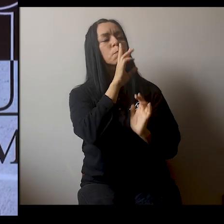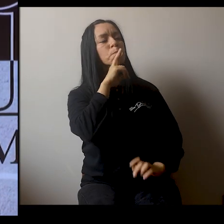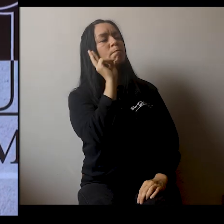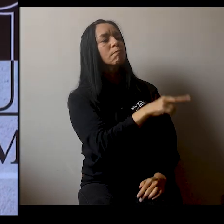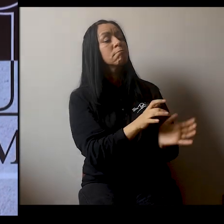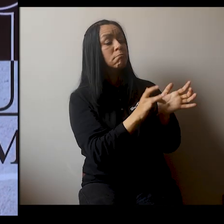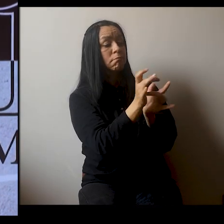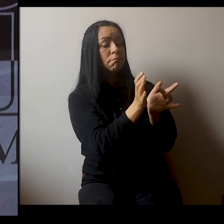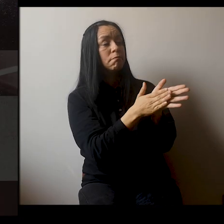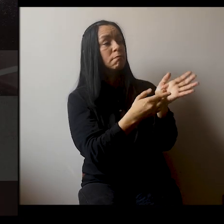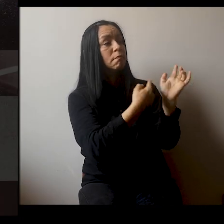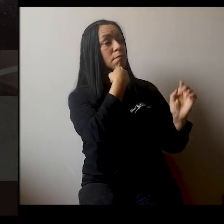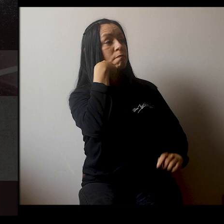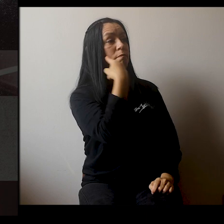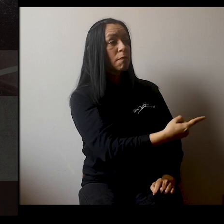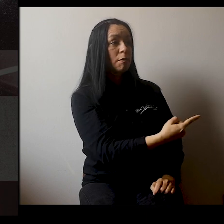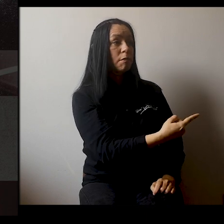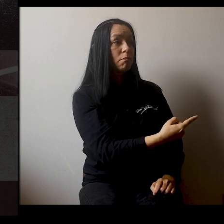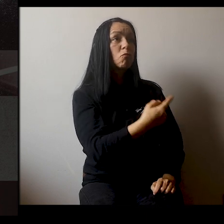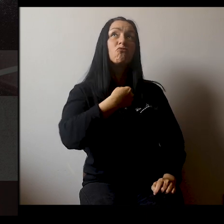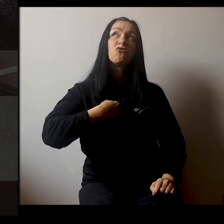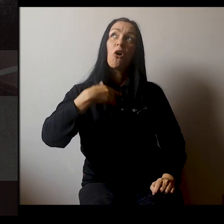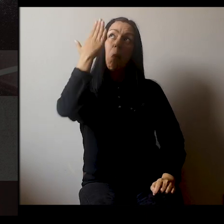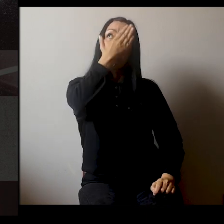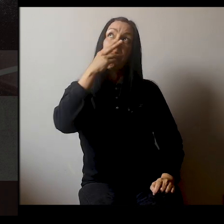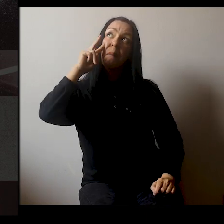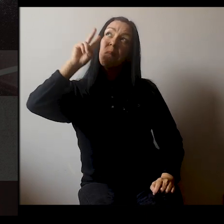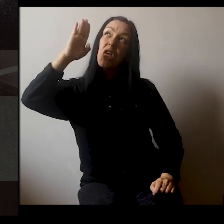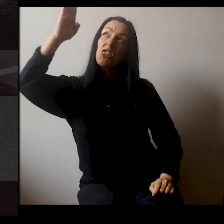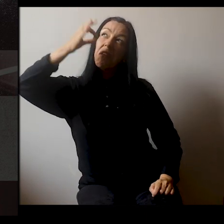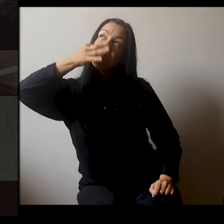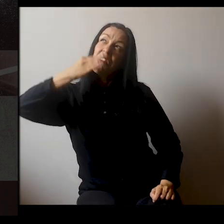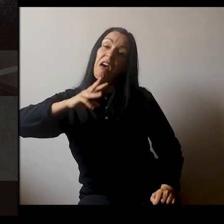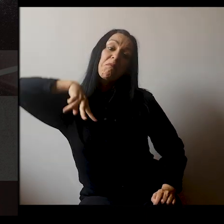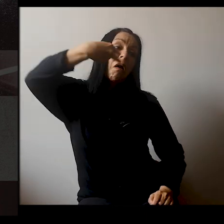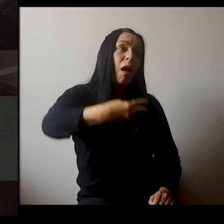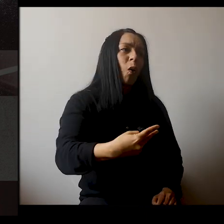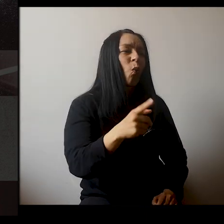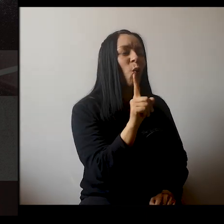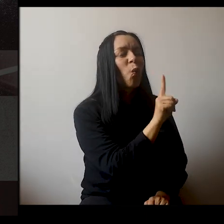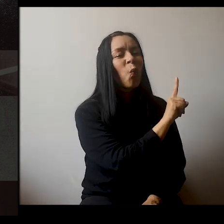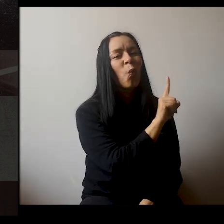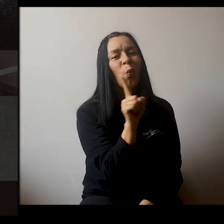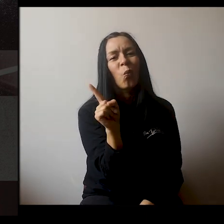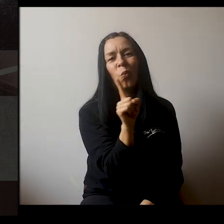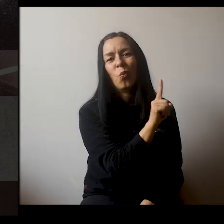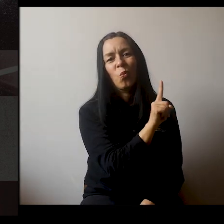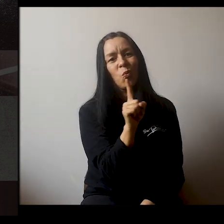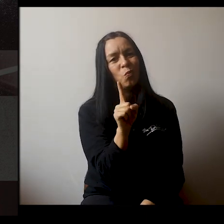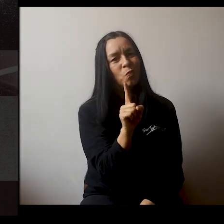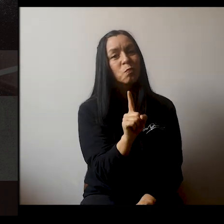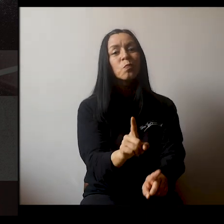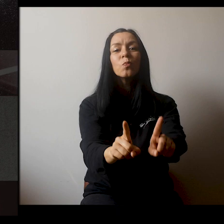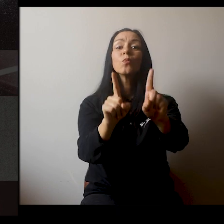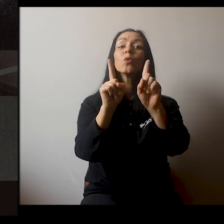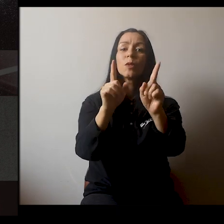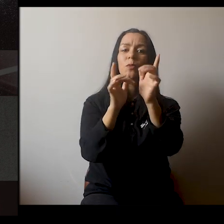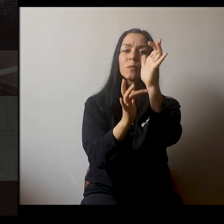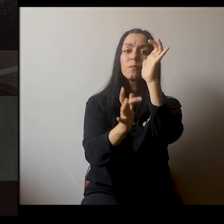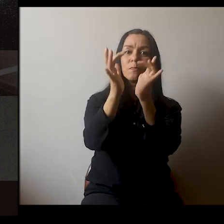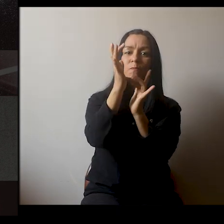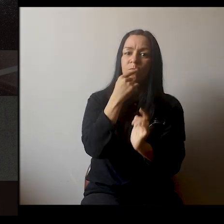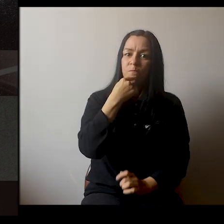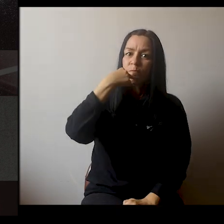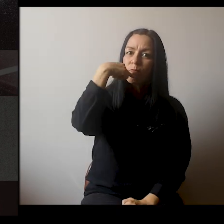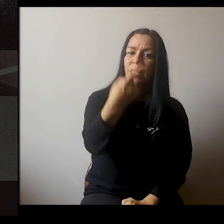respondió? Las Escrituras también dicen, no pondrás a prueba al Señor tu Dios. Por